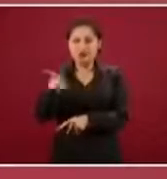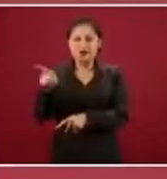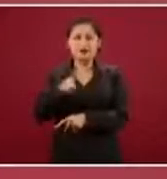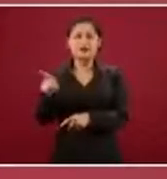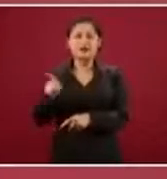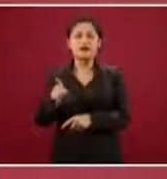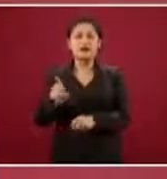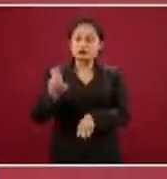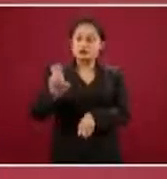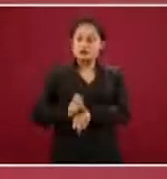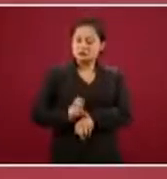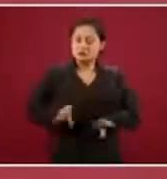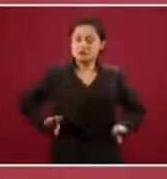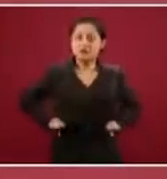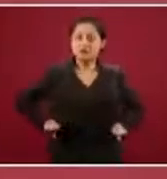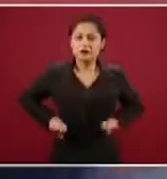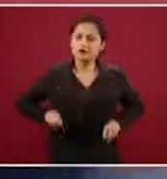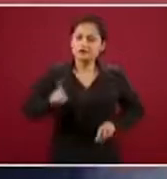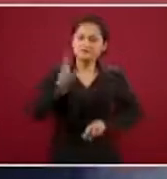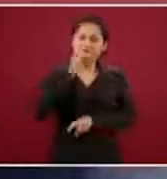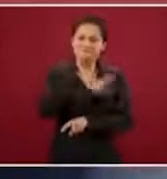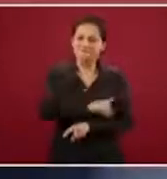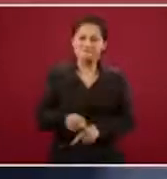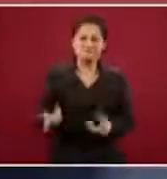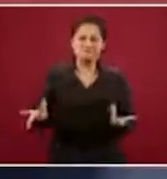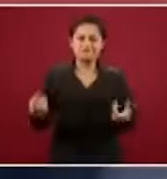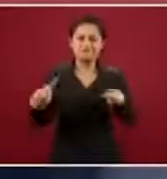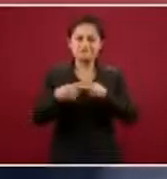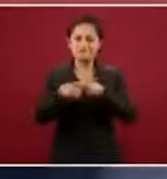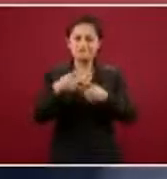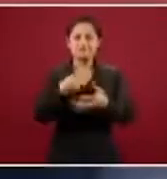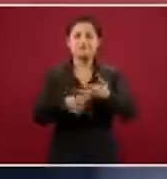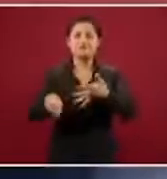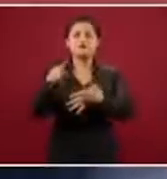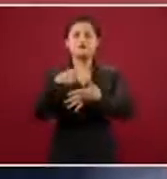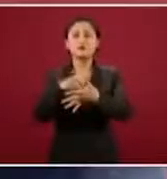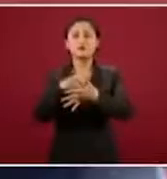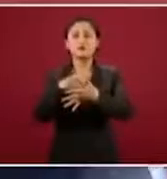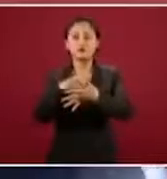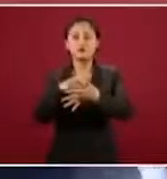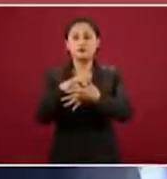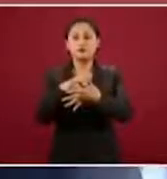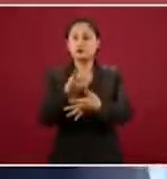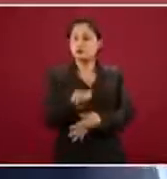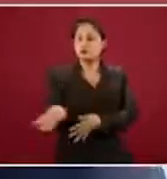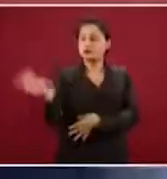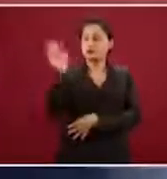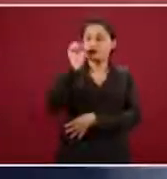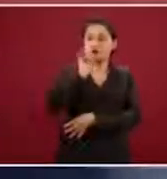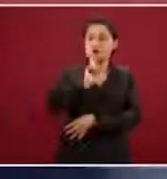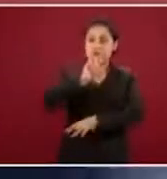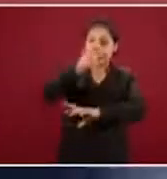5 se tiene que respetar a las mujeres